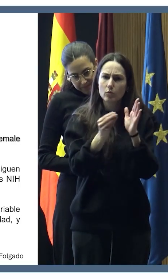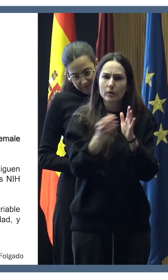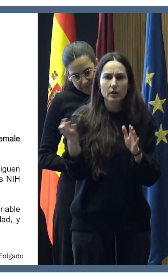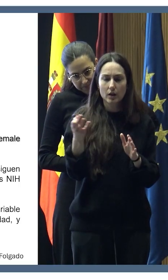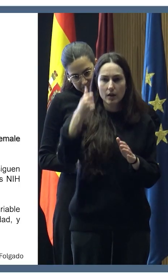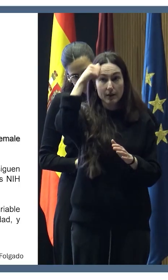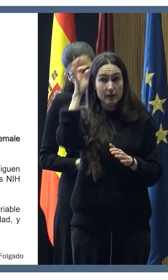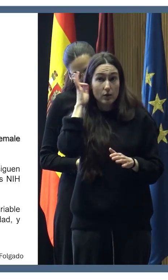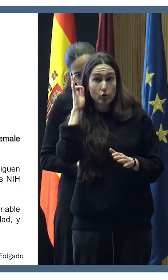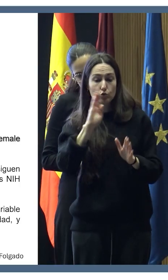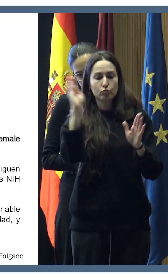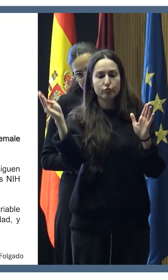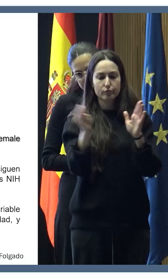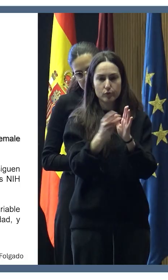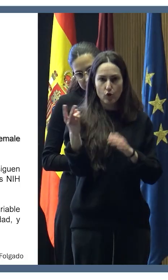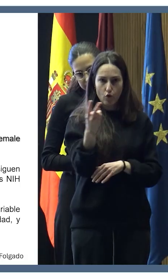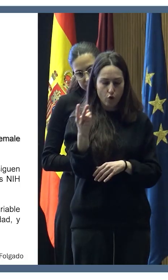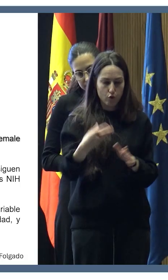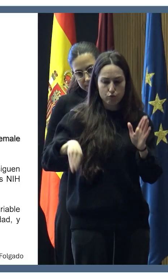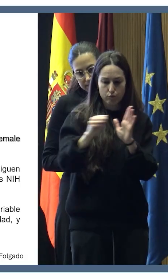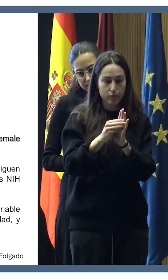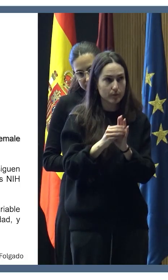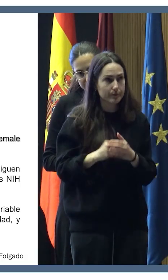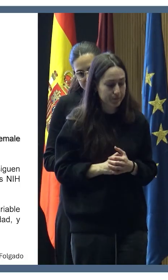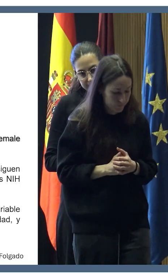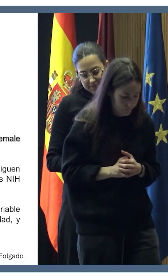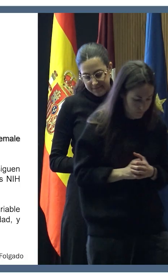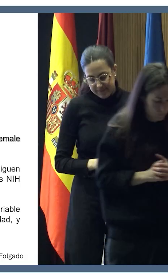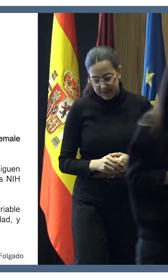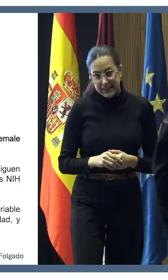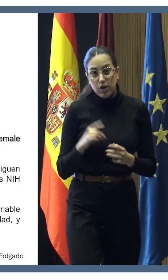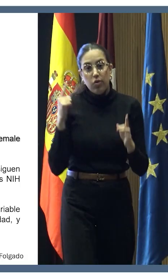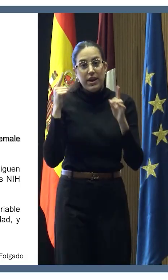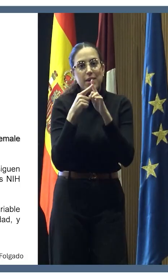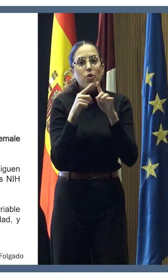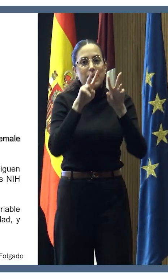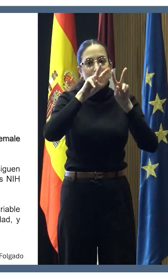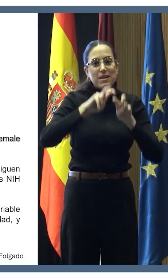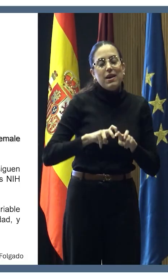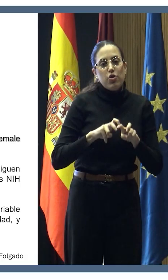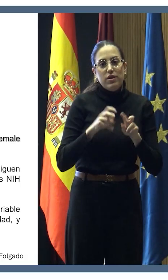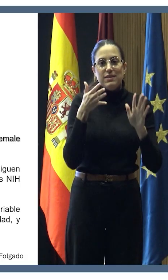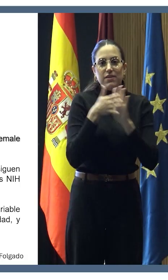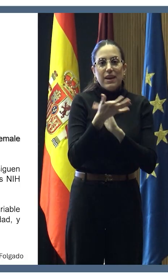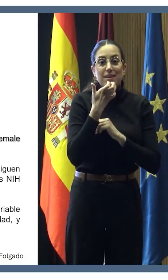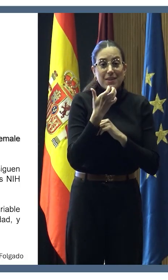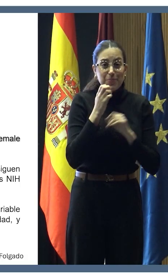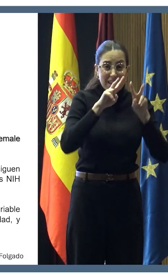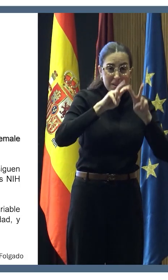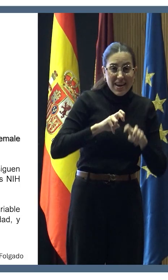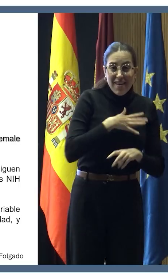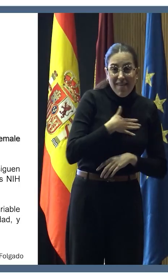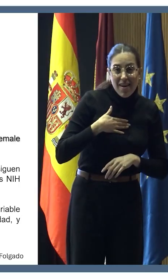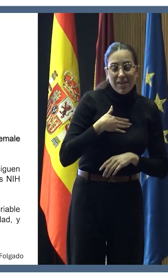sexos si quiere recibir para investigaciones, o sea, financiar aquellas investigaciones